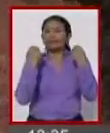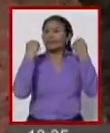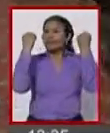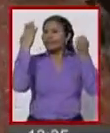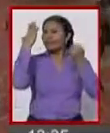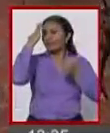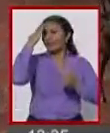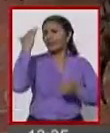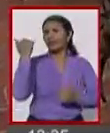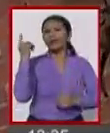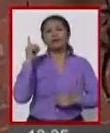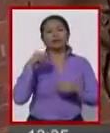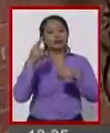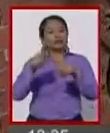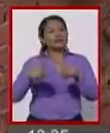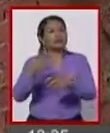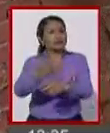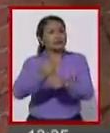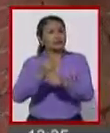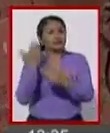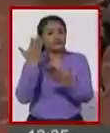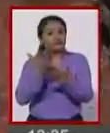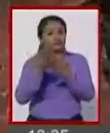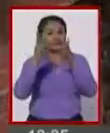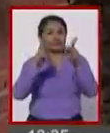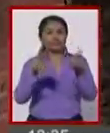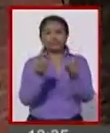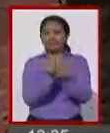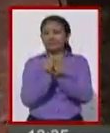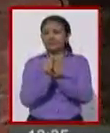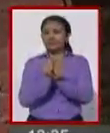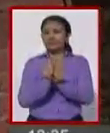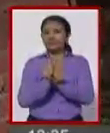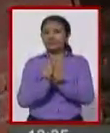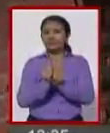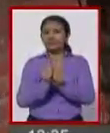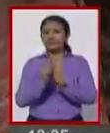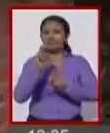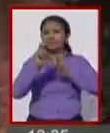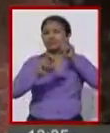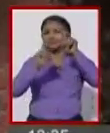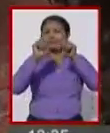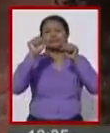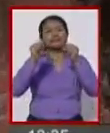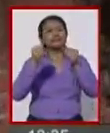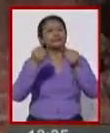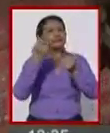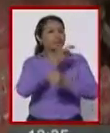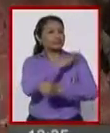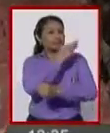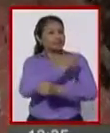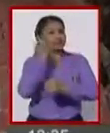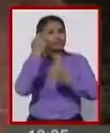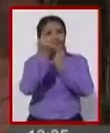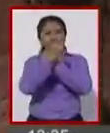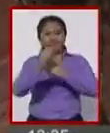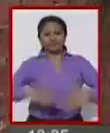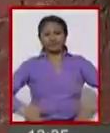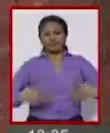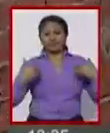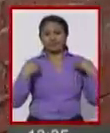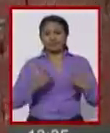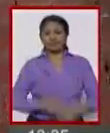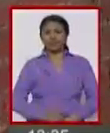shock debido a que no era rescatada hasta que llegaron estas personas que junto con esta escalera están haciendo todos los esfuerzos para poder salvarle la vida.